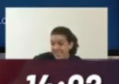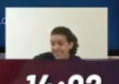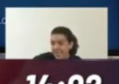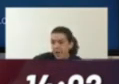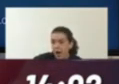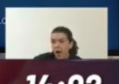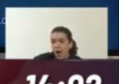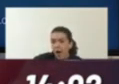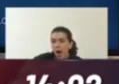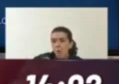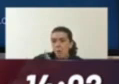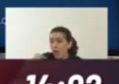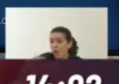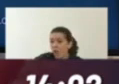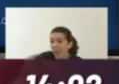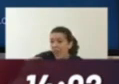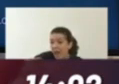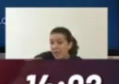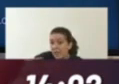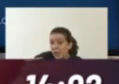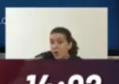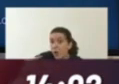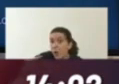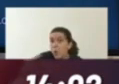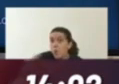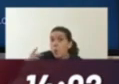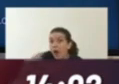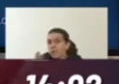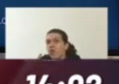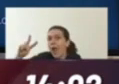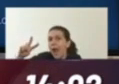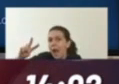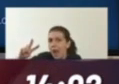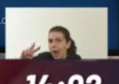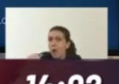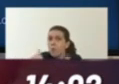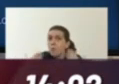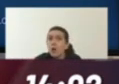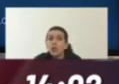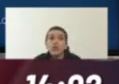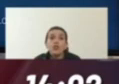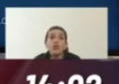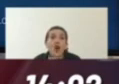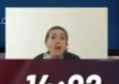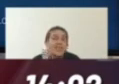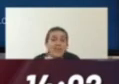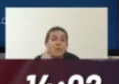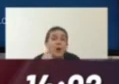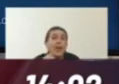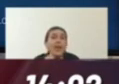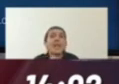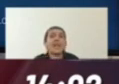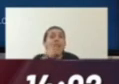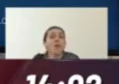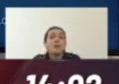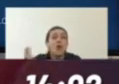duplicado la cantidad de fallecimientos. Yo les digo esto porque yo no quiero que se muera más gente. Esto no es una